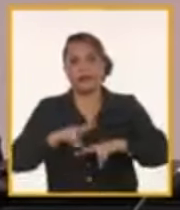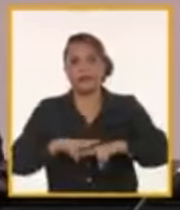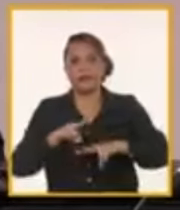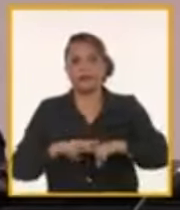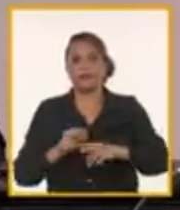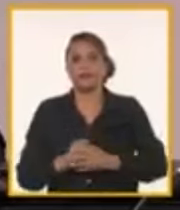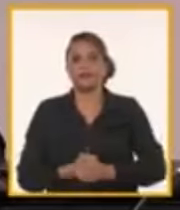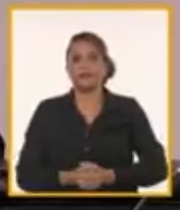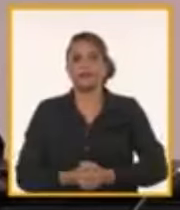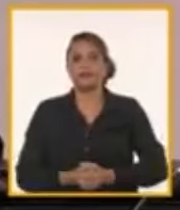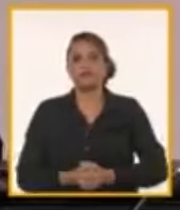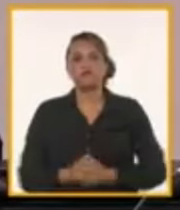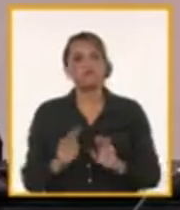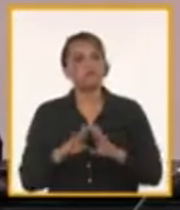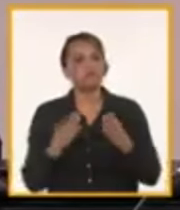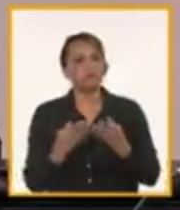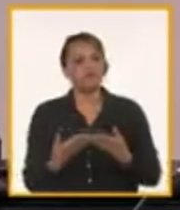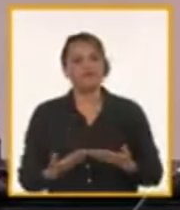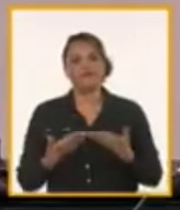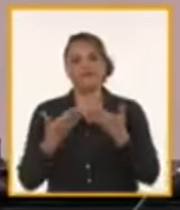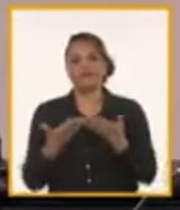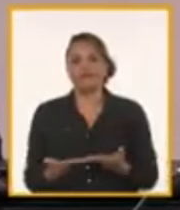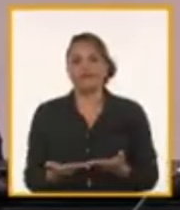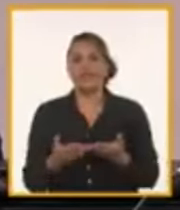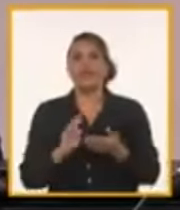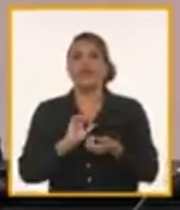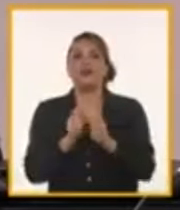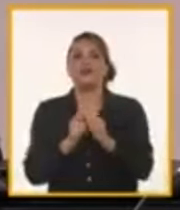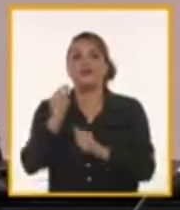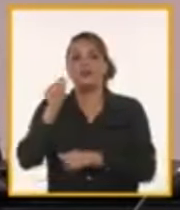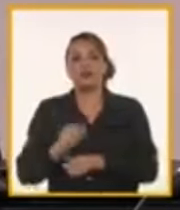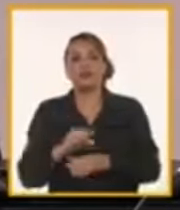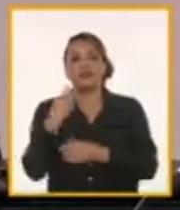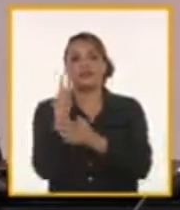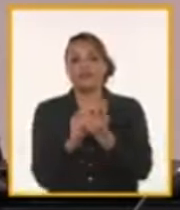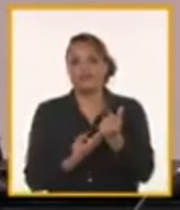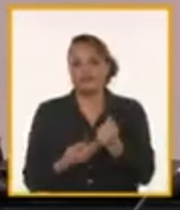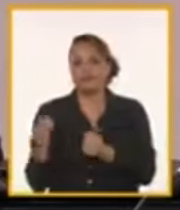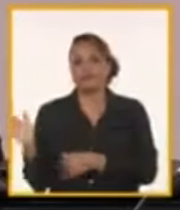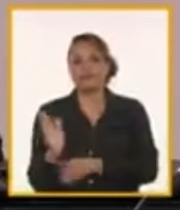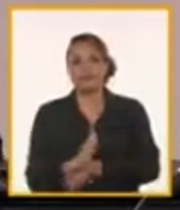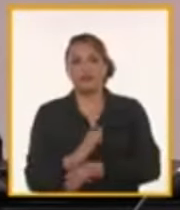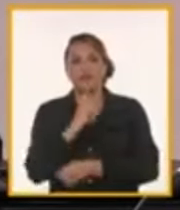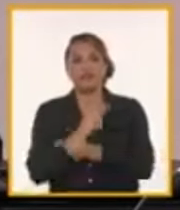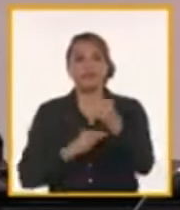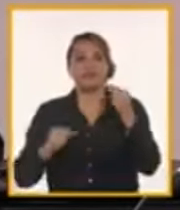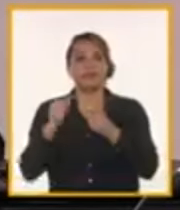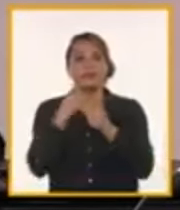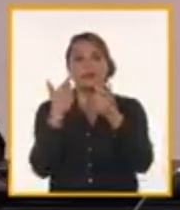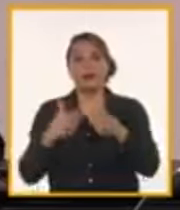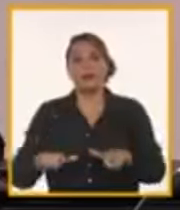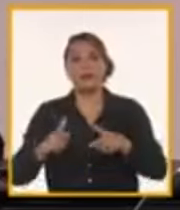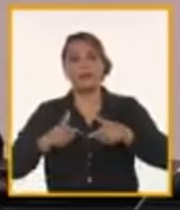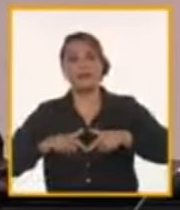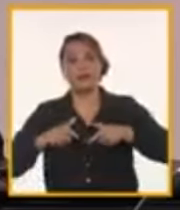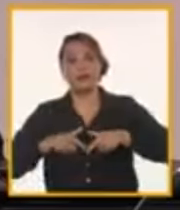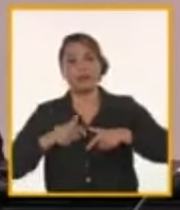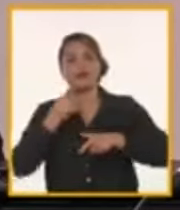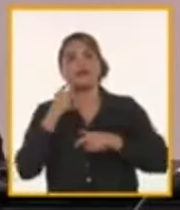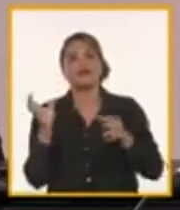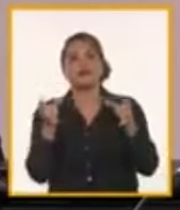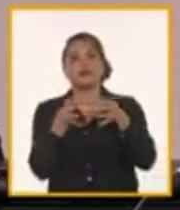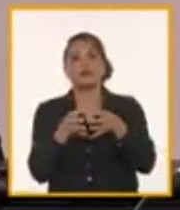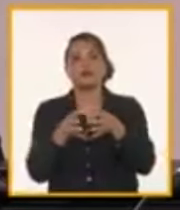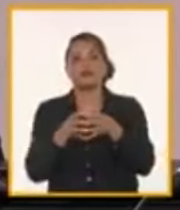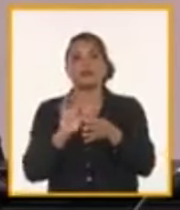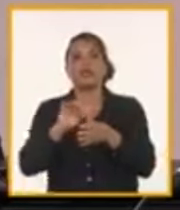país Así que homenaje a nuestros atletas paralímpicos especialmente a los campeones y medallistas de esta delegación en la